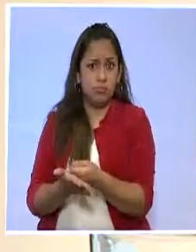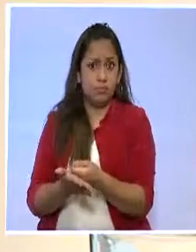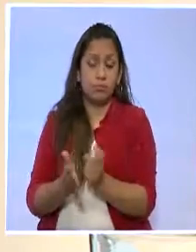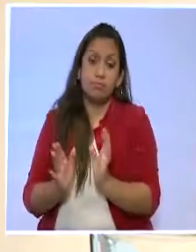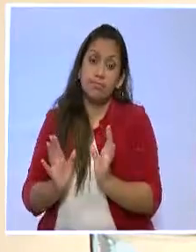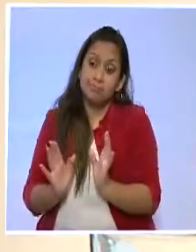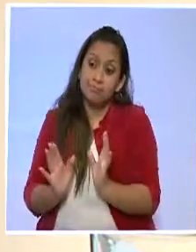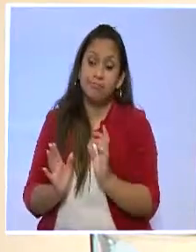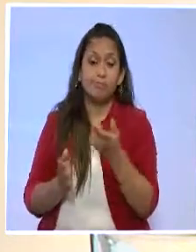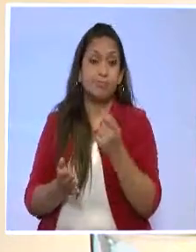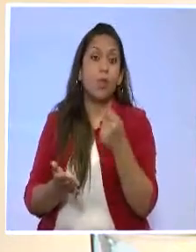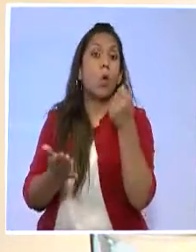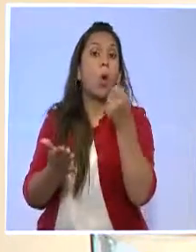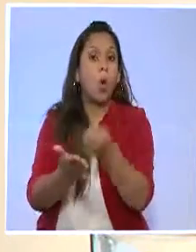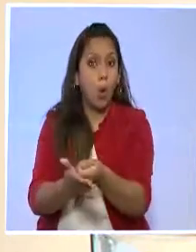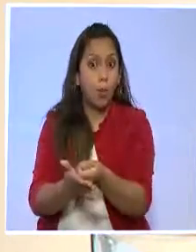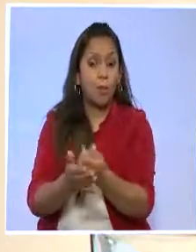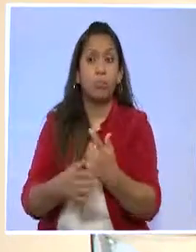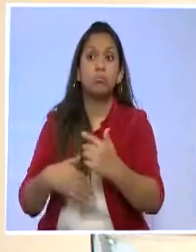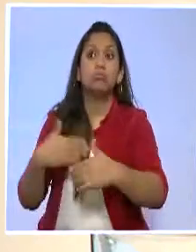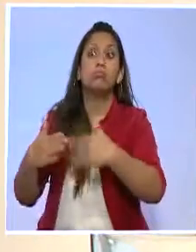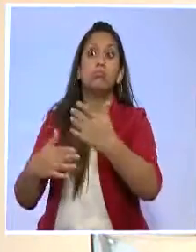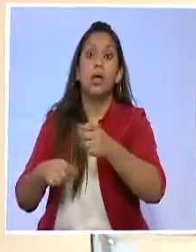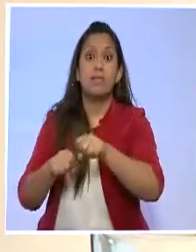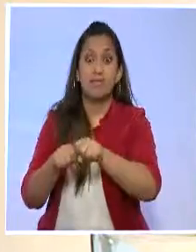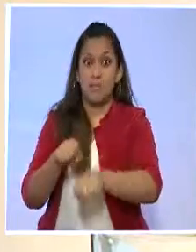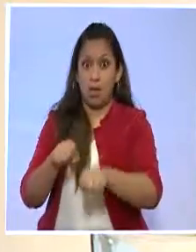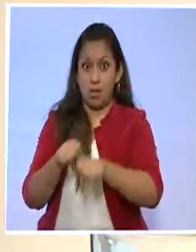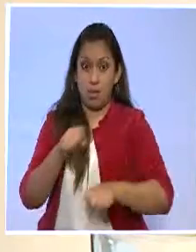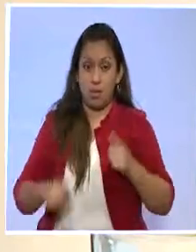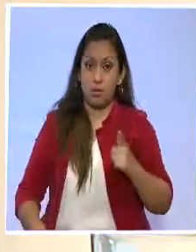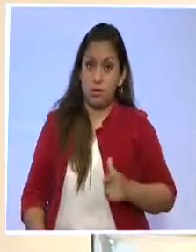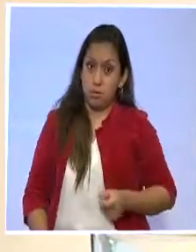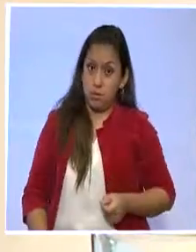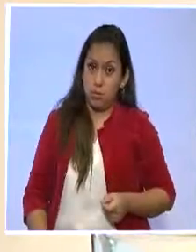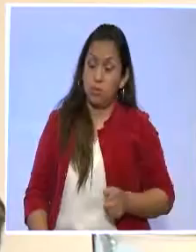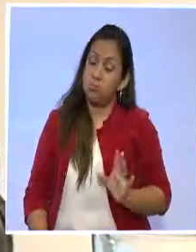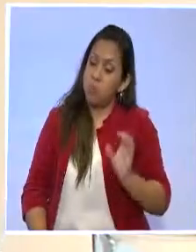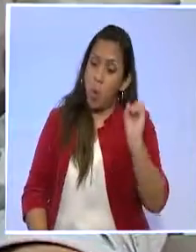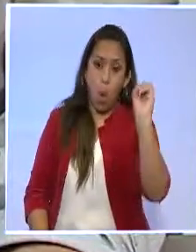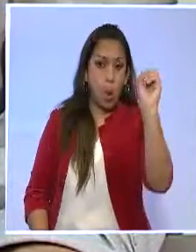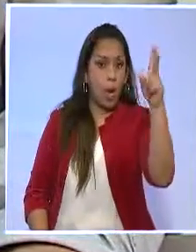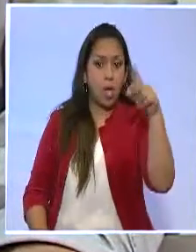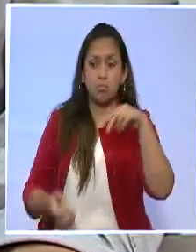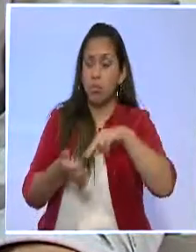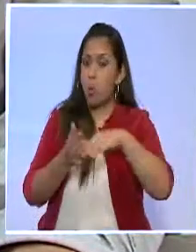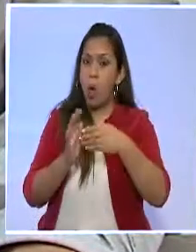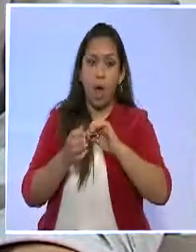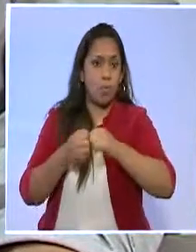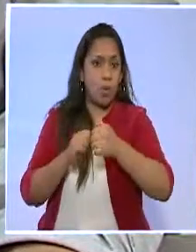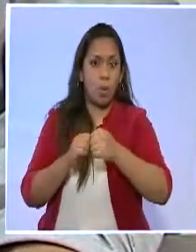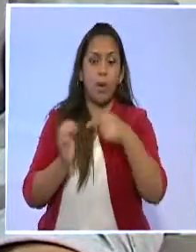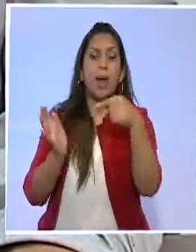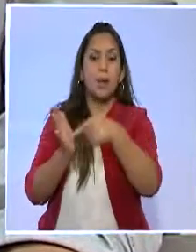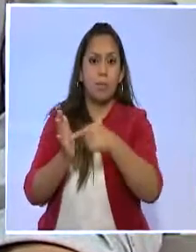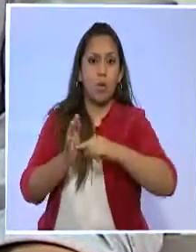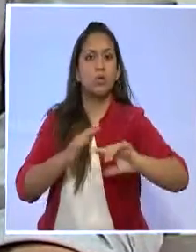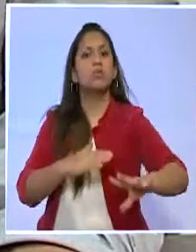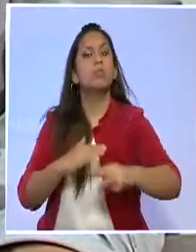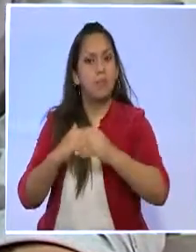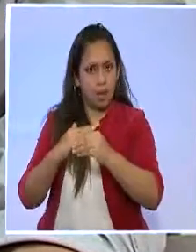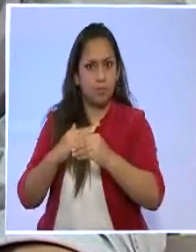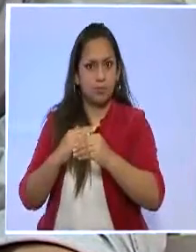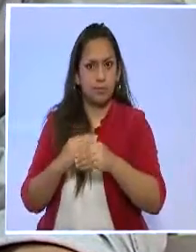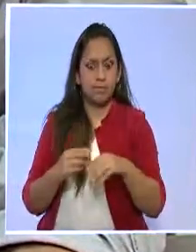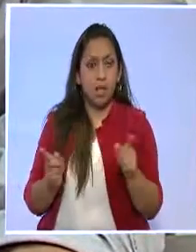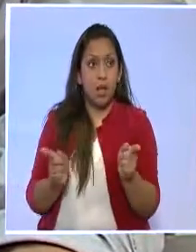sabe que consumiendo lo afecta a su salud bueno tendrá que pagar un poco correcto muy precisos esos datos 12 si hacemos